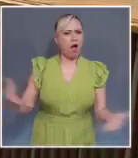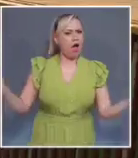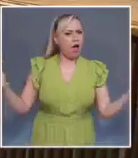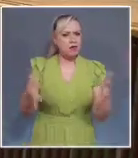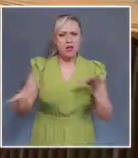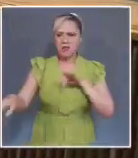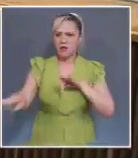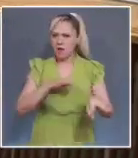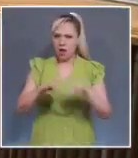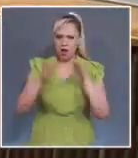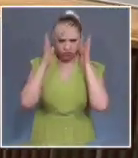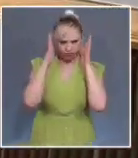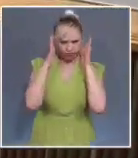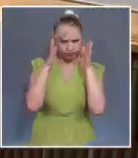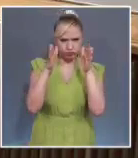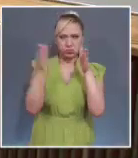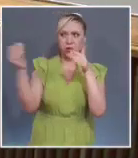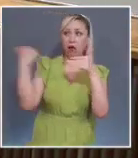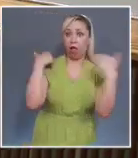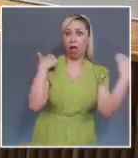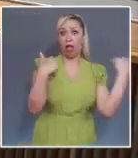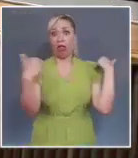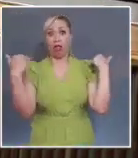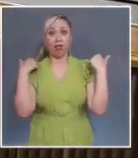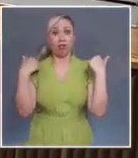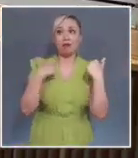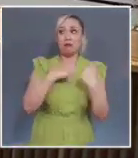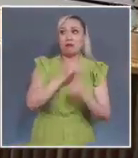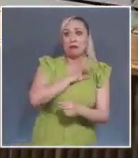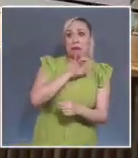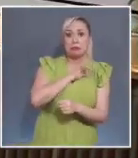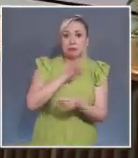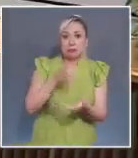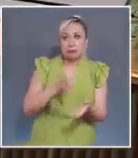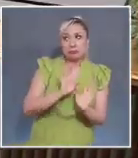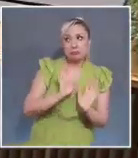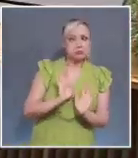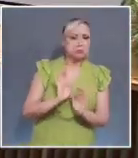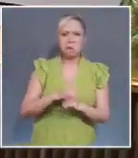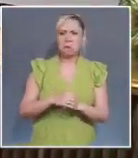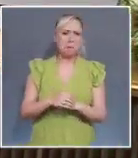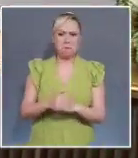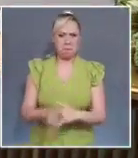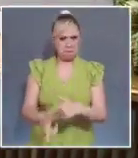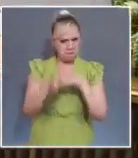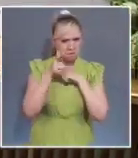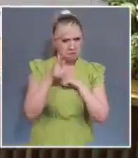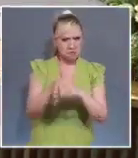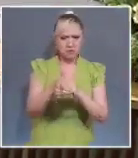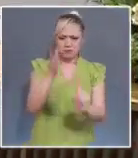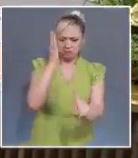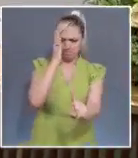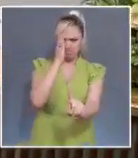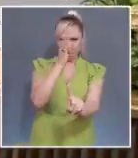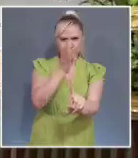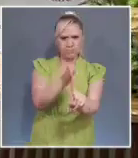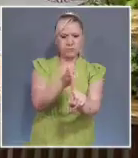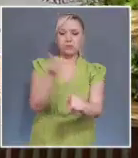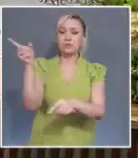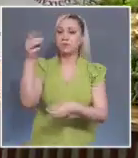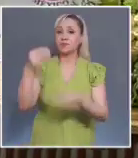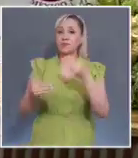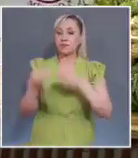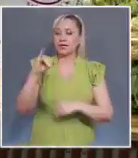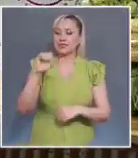a doblar durante la presentación del libro la defensa y remediación de los Derechos sociales del magistrado Isidro Emmanuel Muñoz